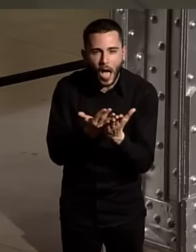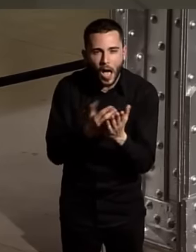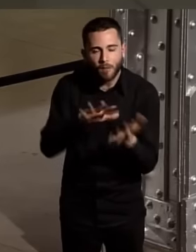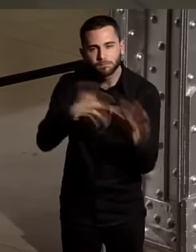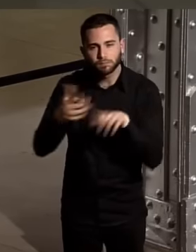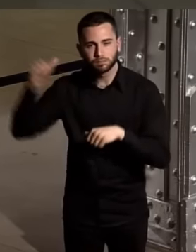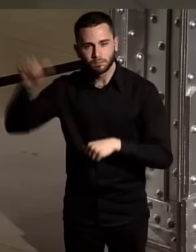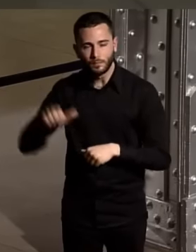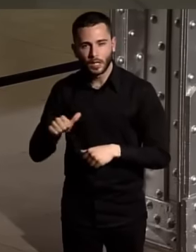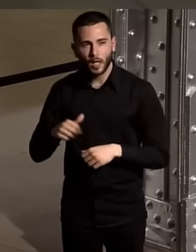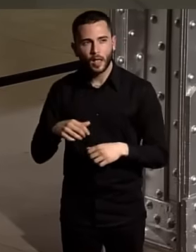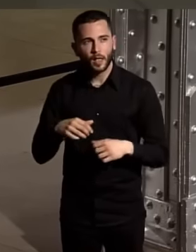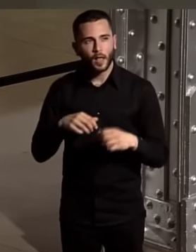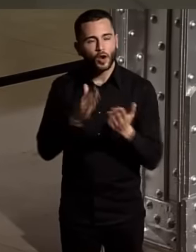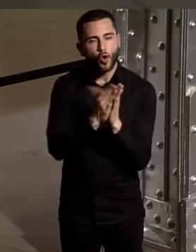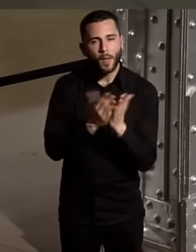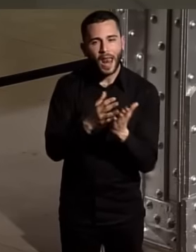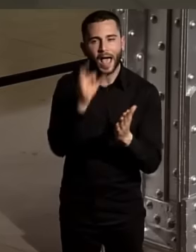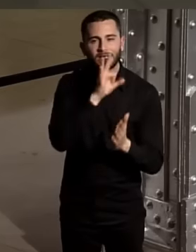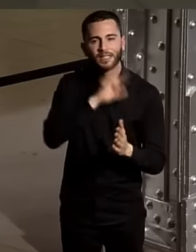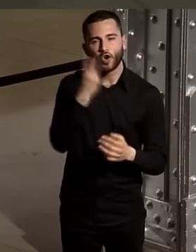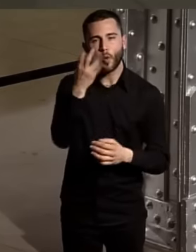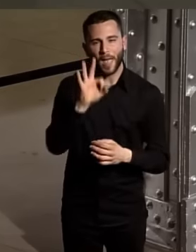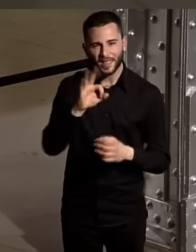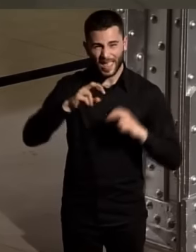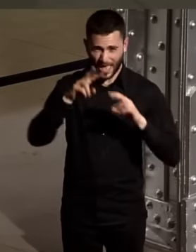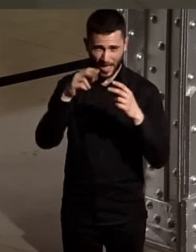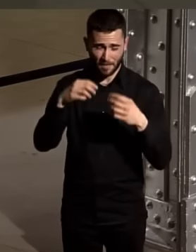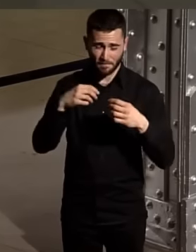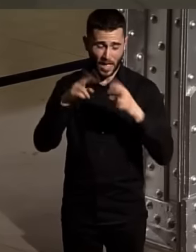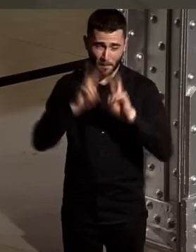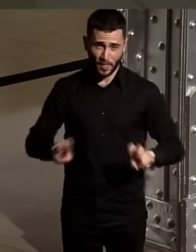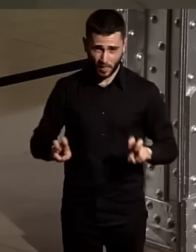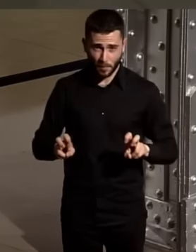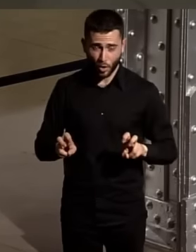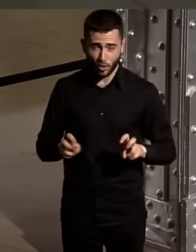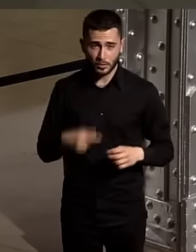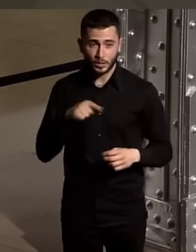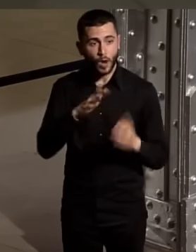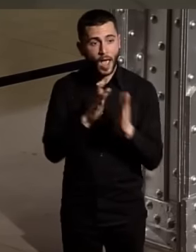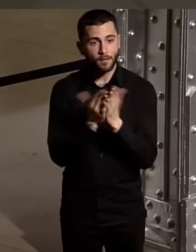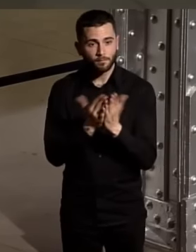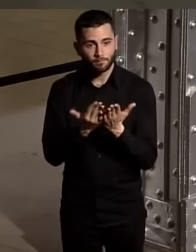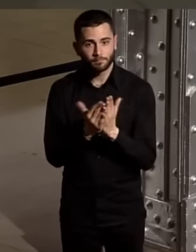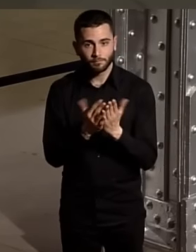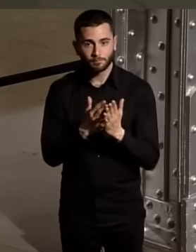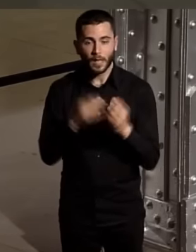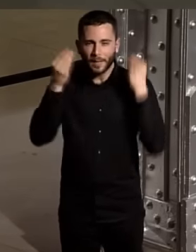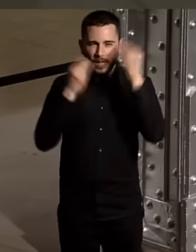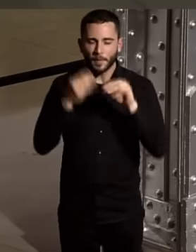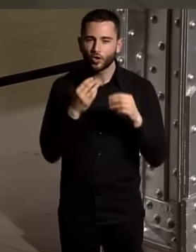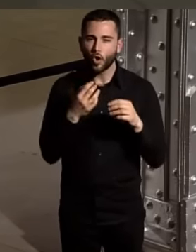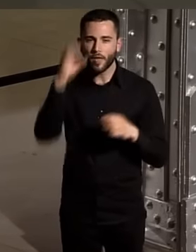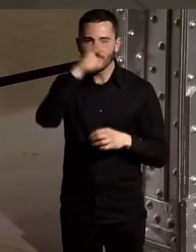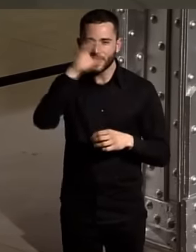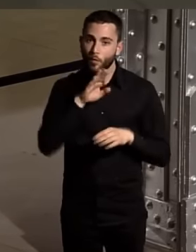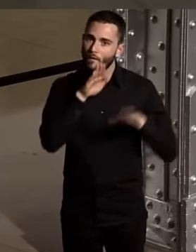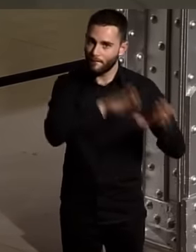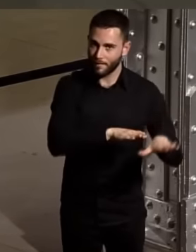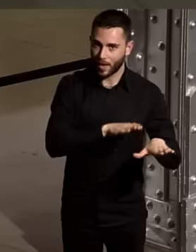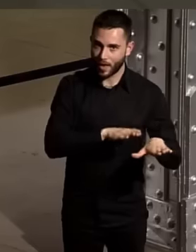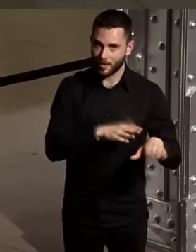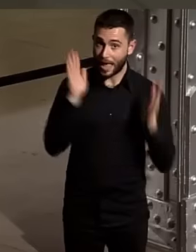principios del siglo XX curiosamente una novela que es muy fiel al pensamiento científico de su época lo que